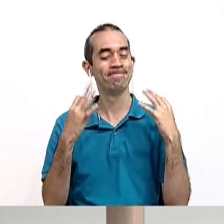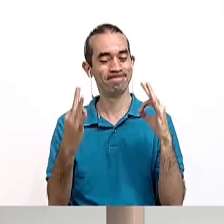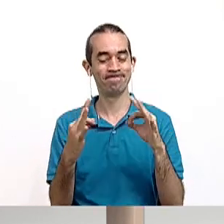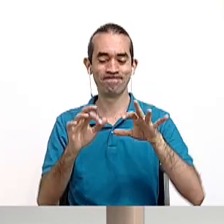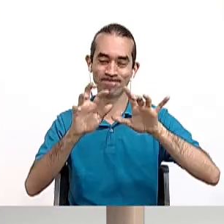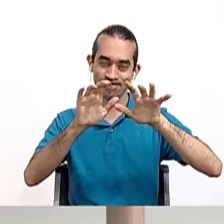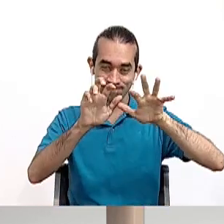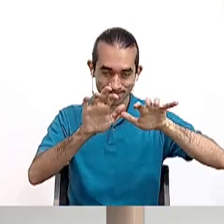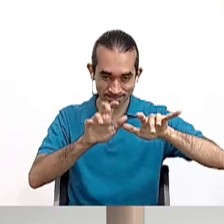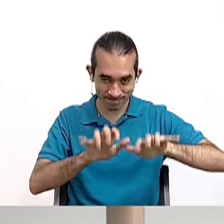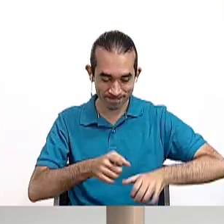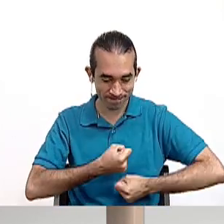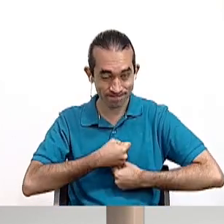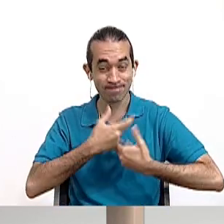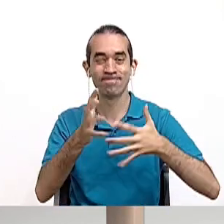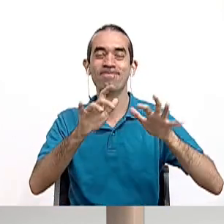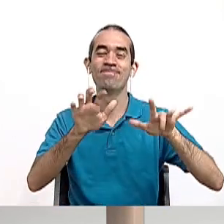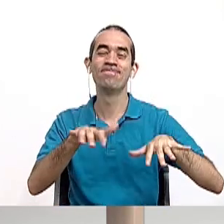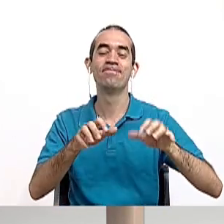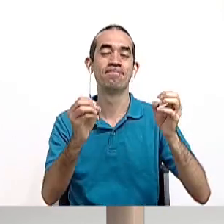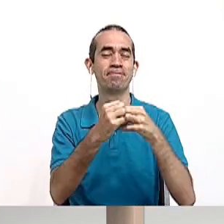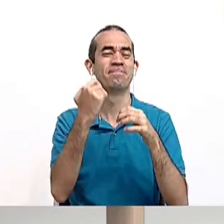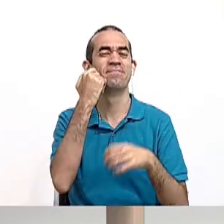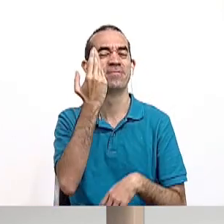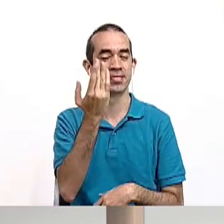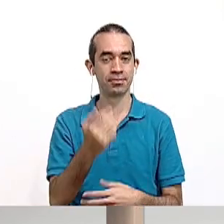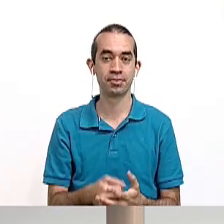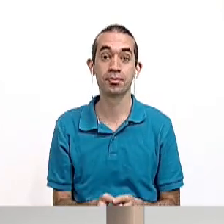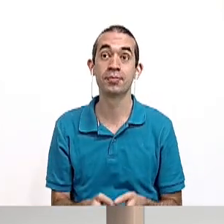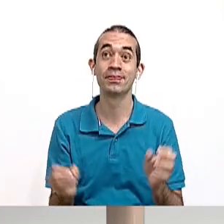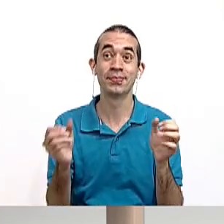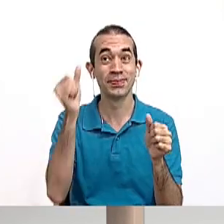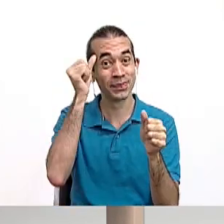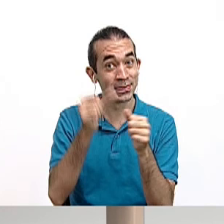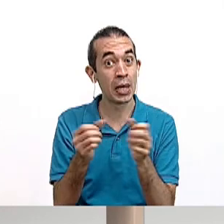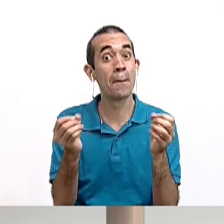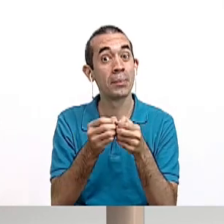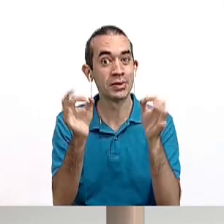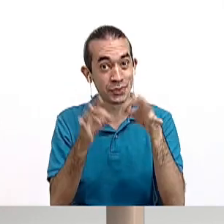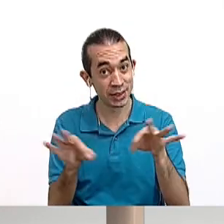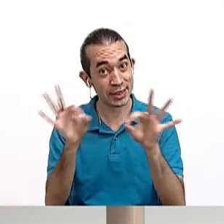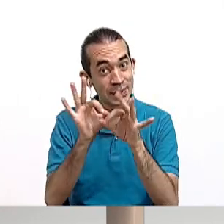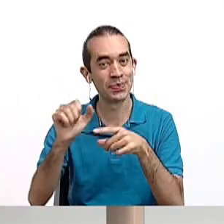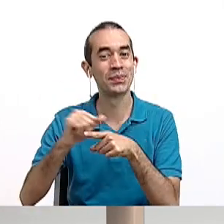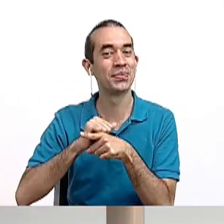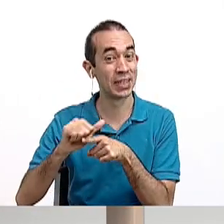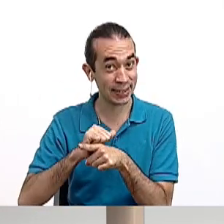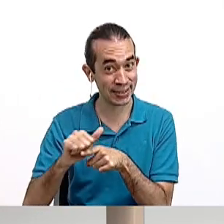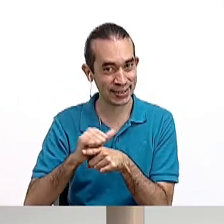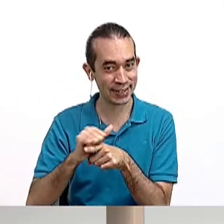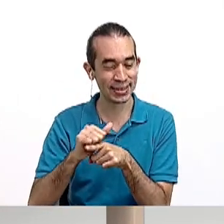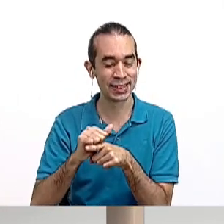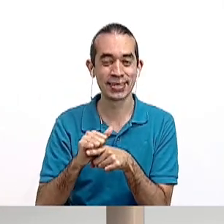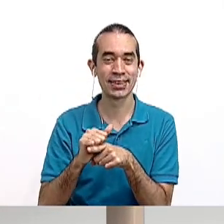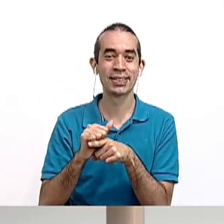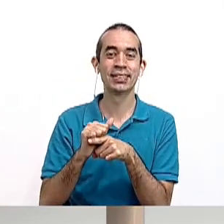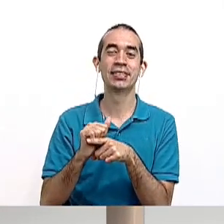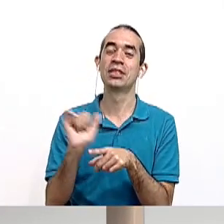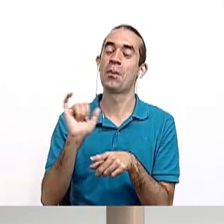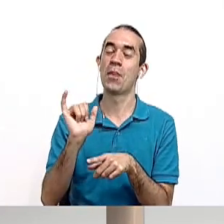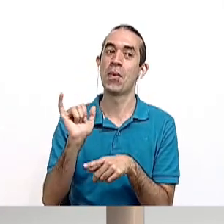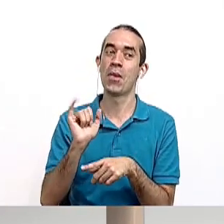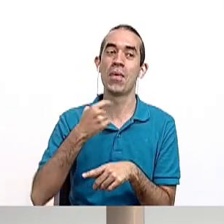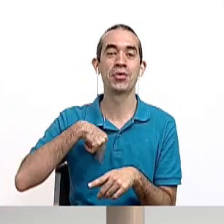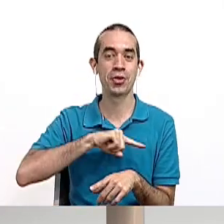va a facilitar nuestro proceso de escritura. Recuerden que lo más importante es practicar. Sí, en la medida que nosotros estemos